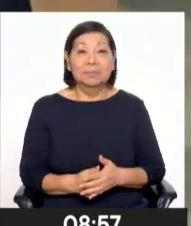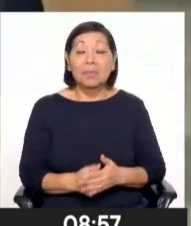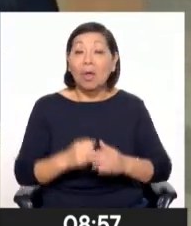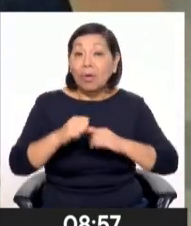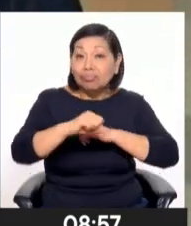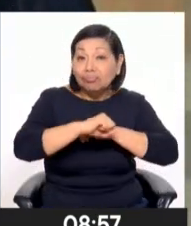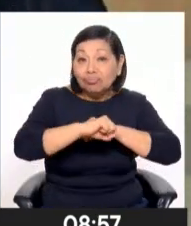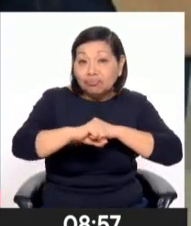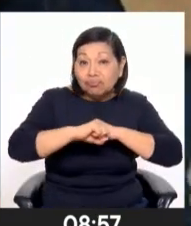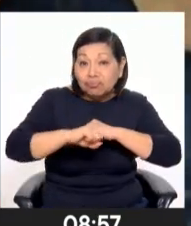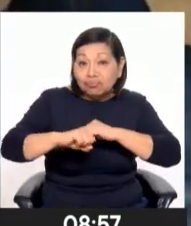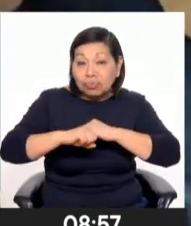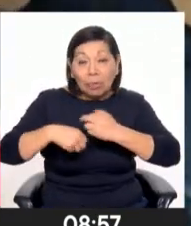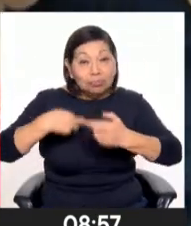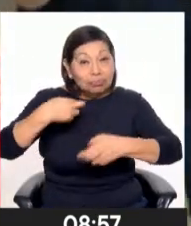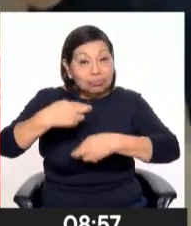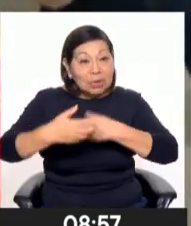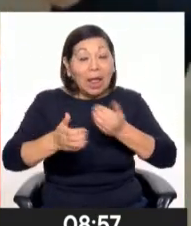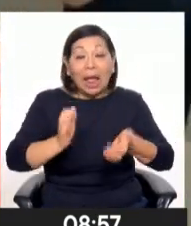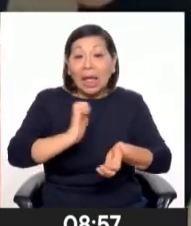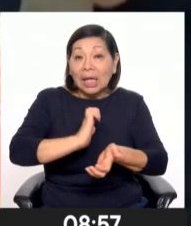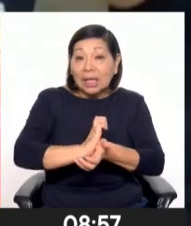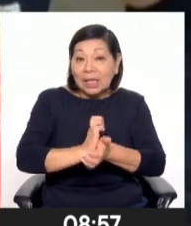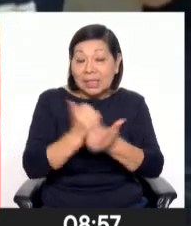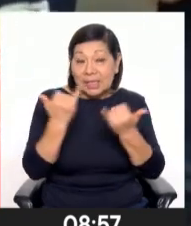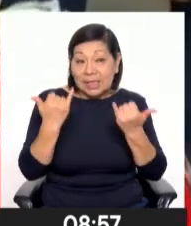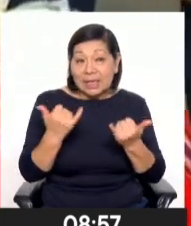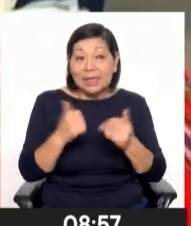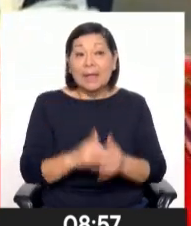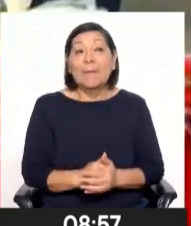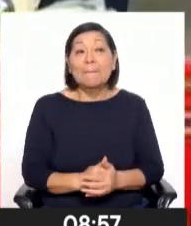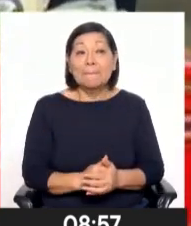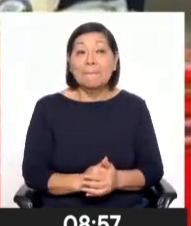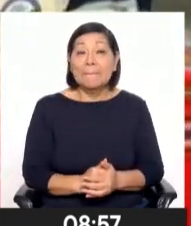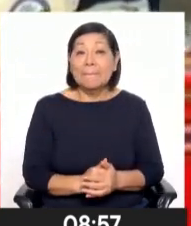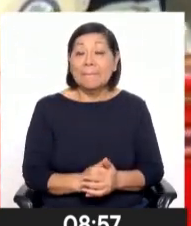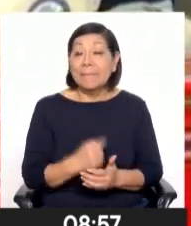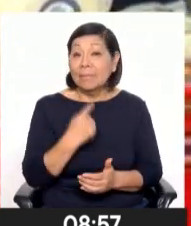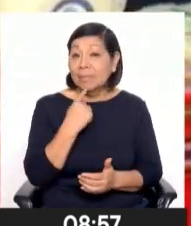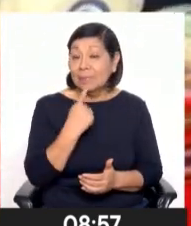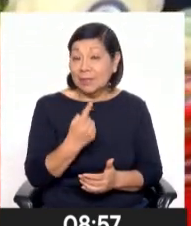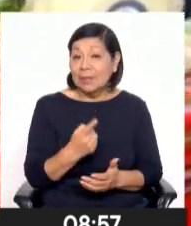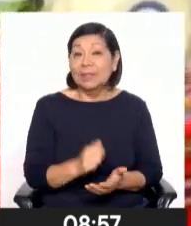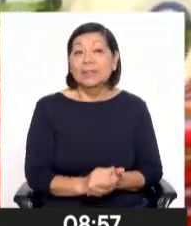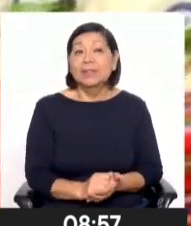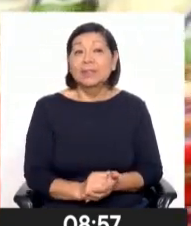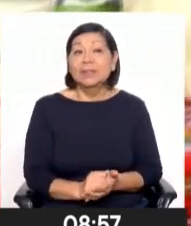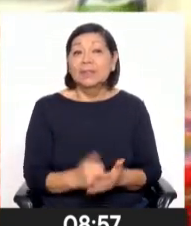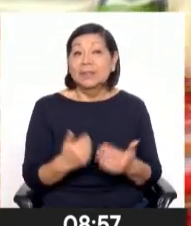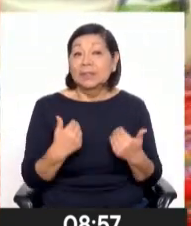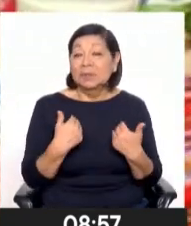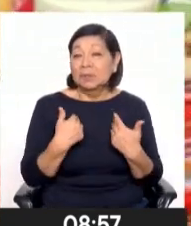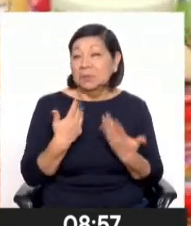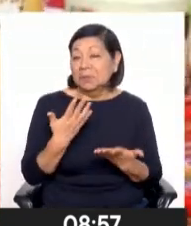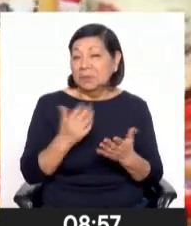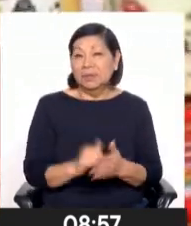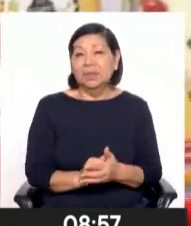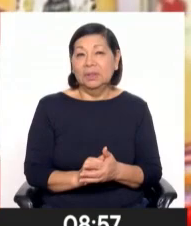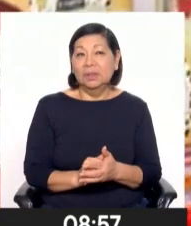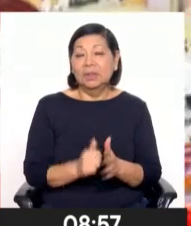promocionar la producción de queso aquí en nuestro país te comento así un datito que tenemos aproximadamente